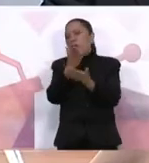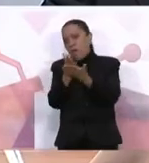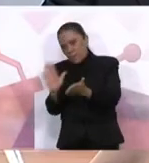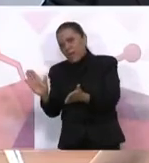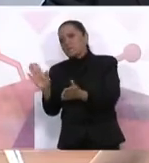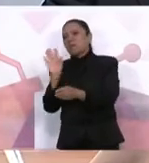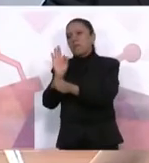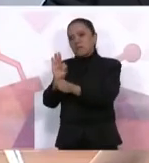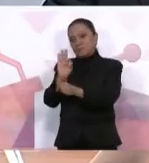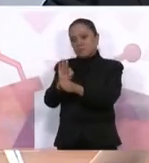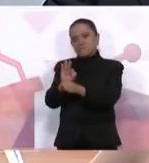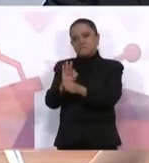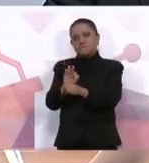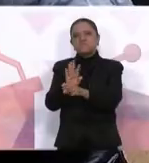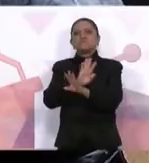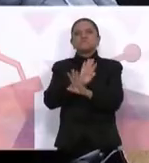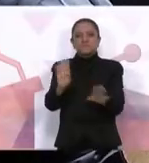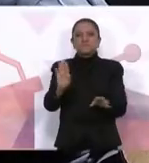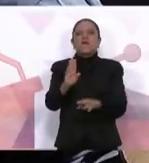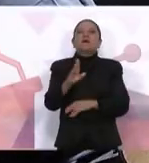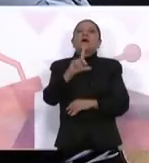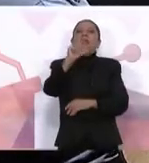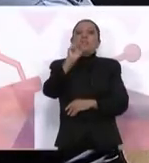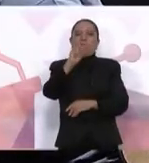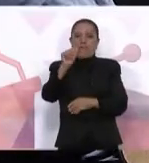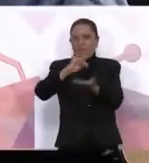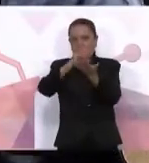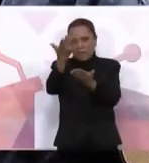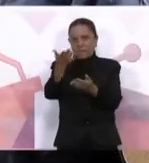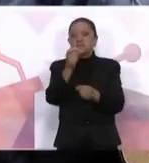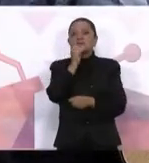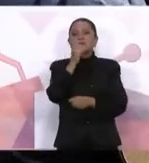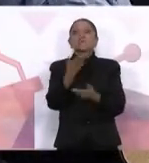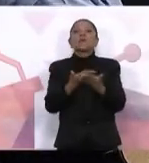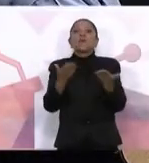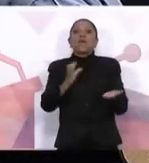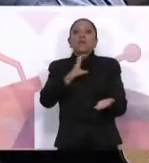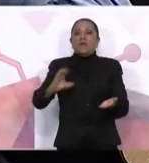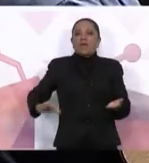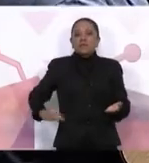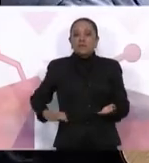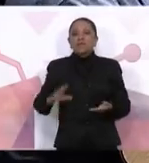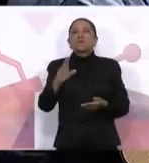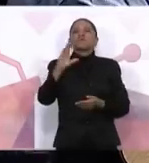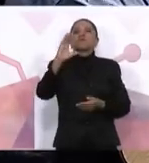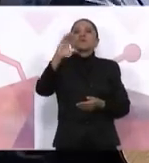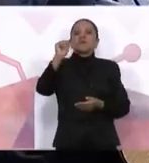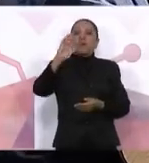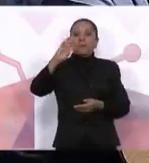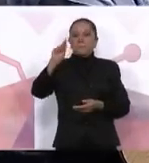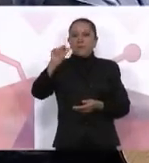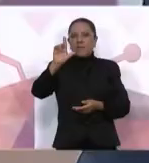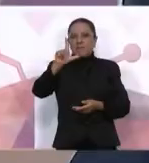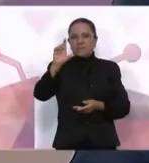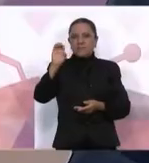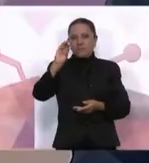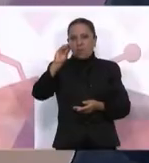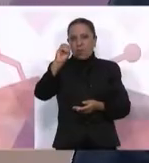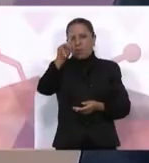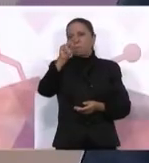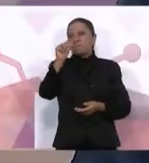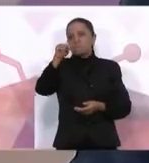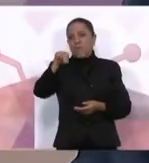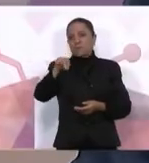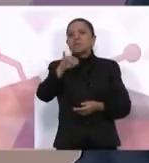vez seguimos en esta discusión vamos entonces con el candidato del partido acción nacional víctor caballero solano adelante si cuidar nuestros niños